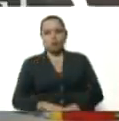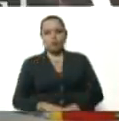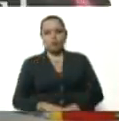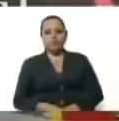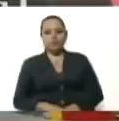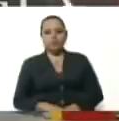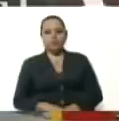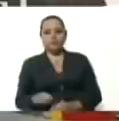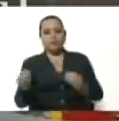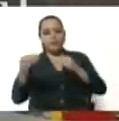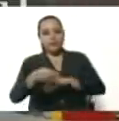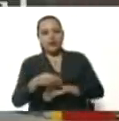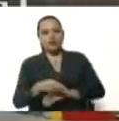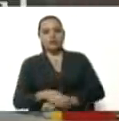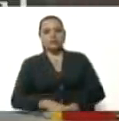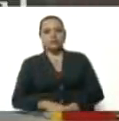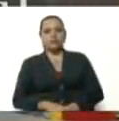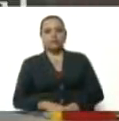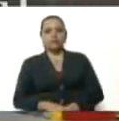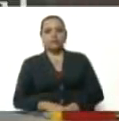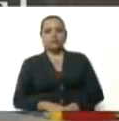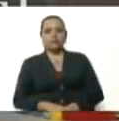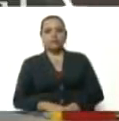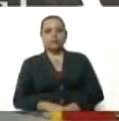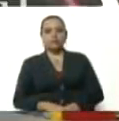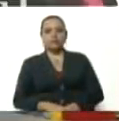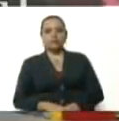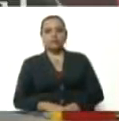Sigo por acá con